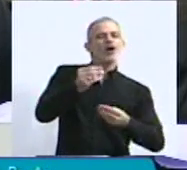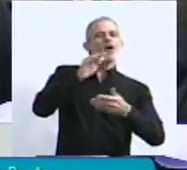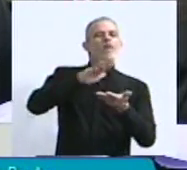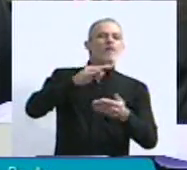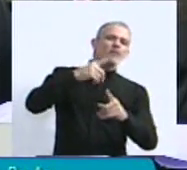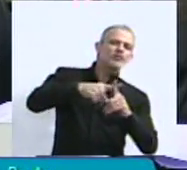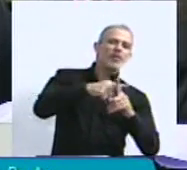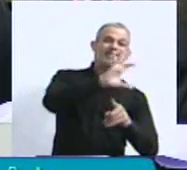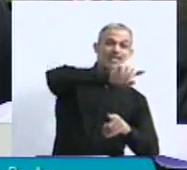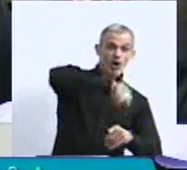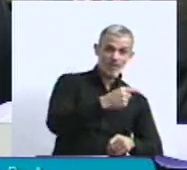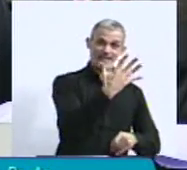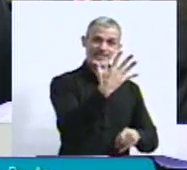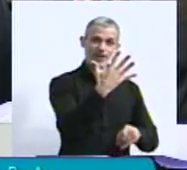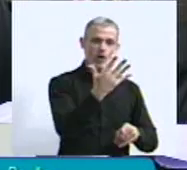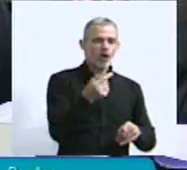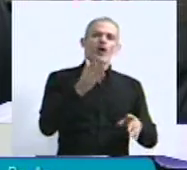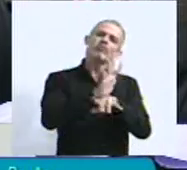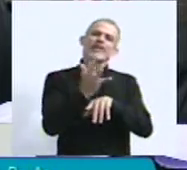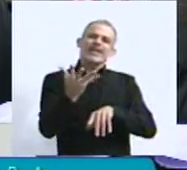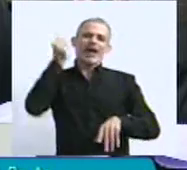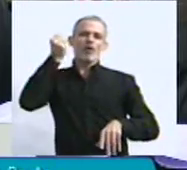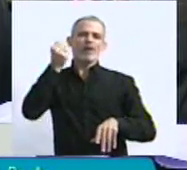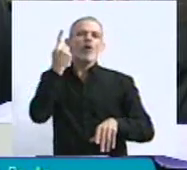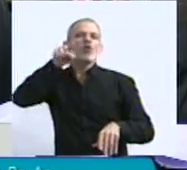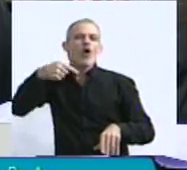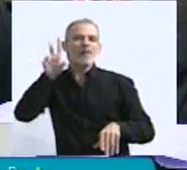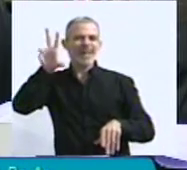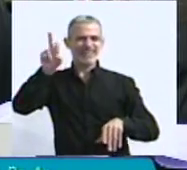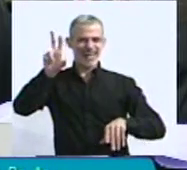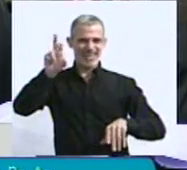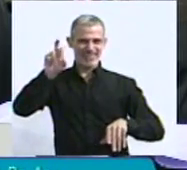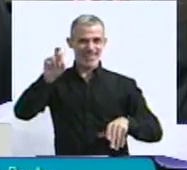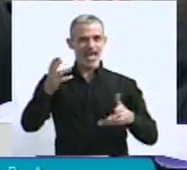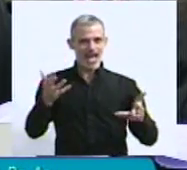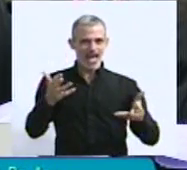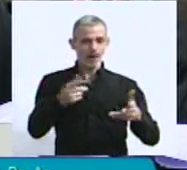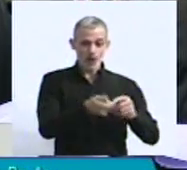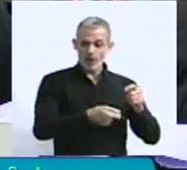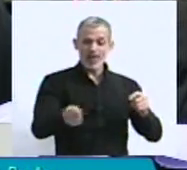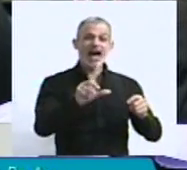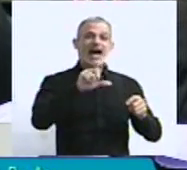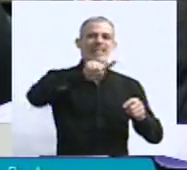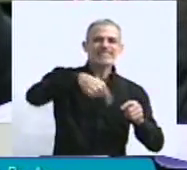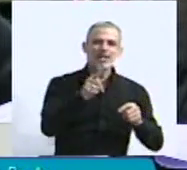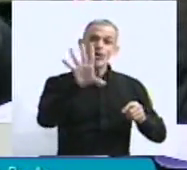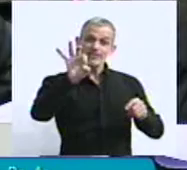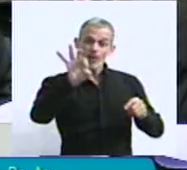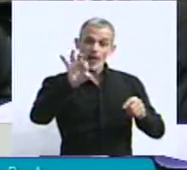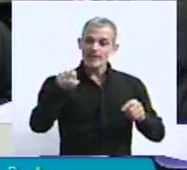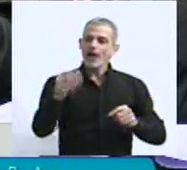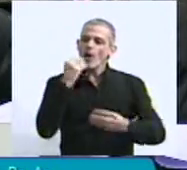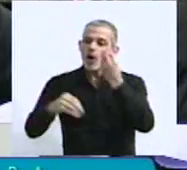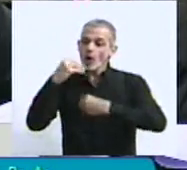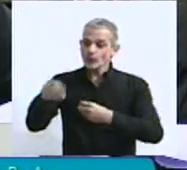medio punto del producto nosotros recuperábamos casi 1,30 del producto por la asignación por hijo. Efecto multiplicador